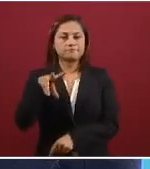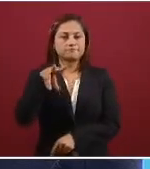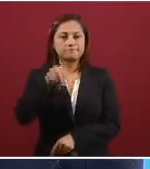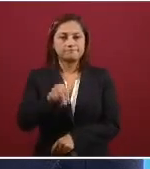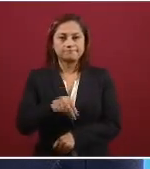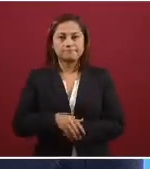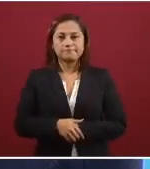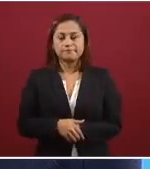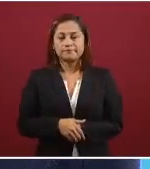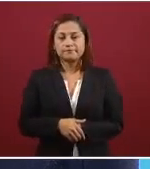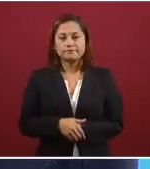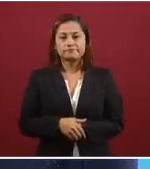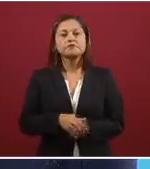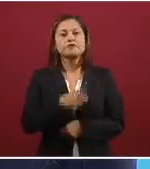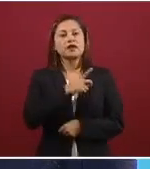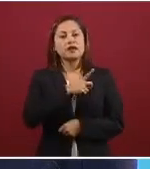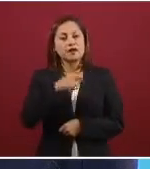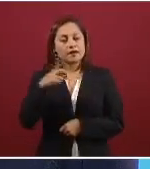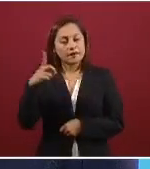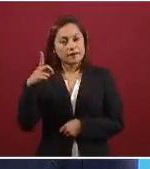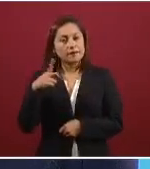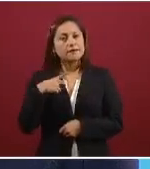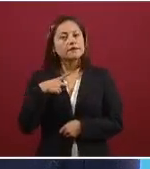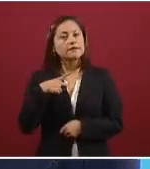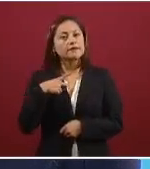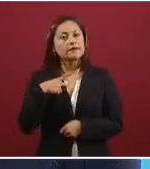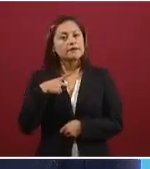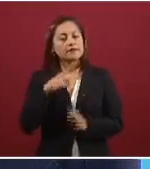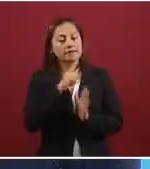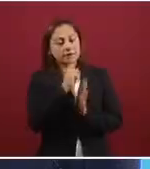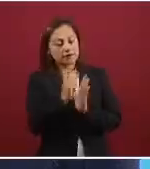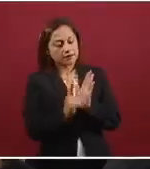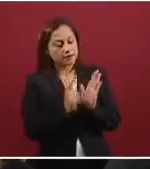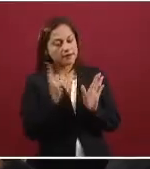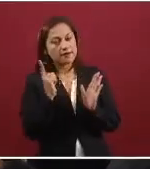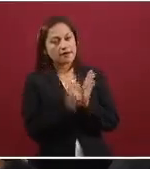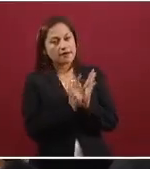sino con sujeción a las leyes.